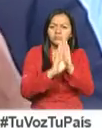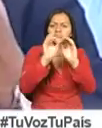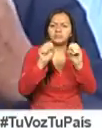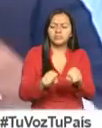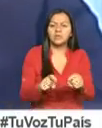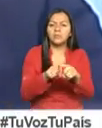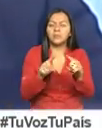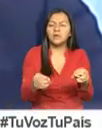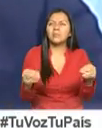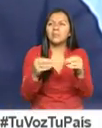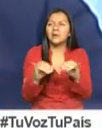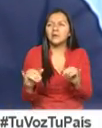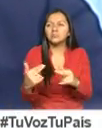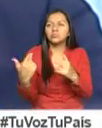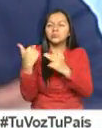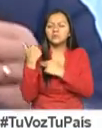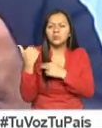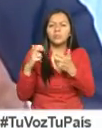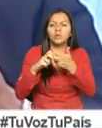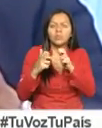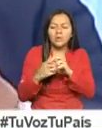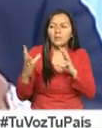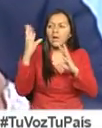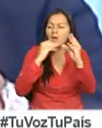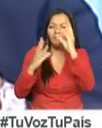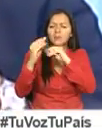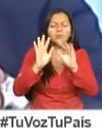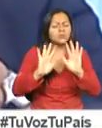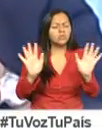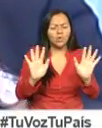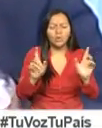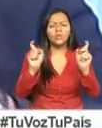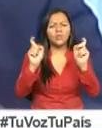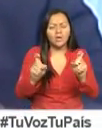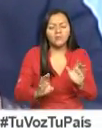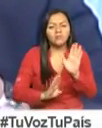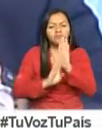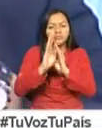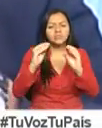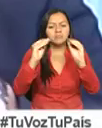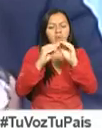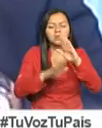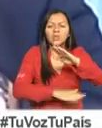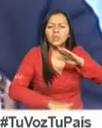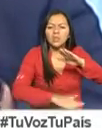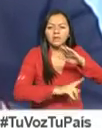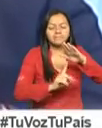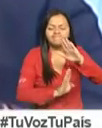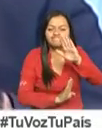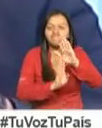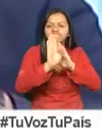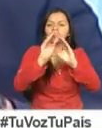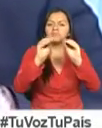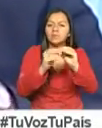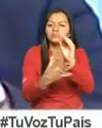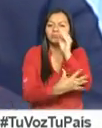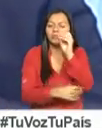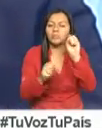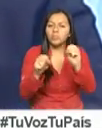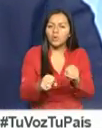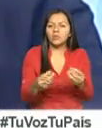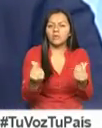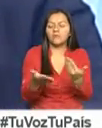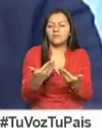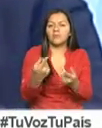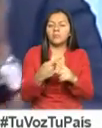en esa irresponsabilidad, llamaría yo, porque nuestro mayor desafío es salir de su desarrollo, vencer la pobreza lo más rápidamente posible.